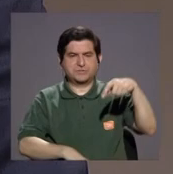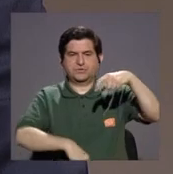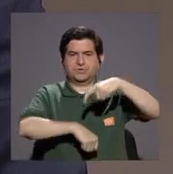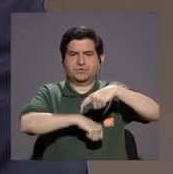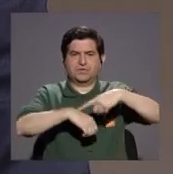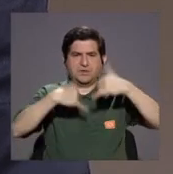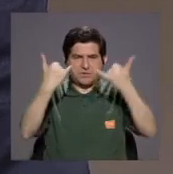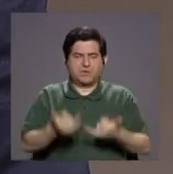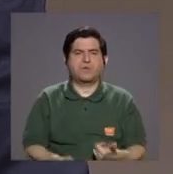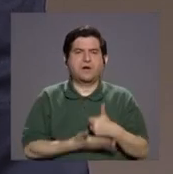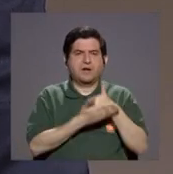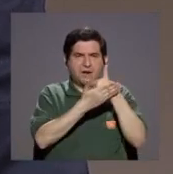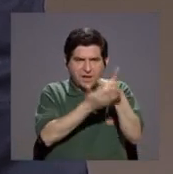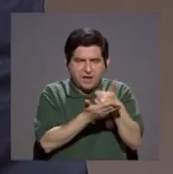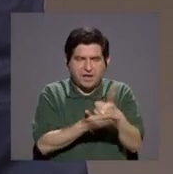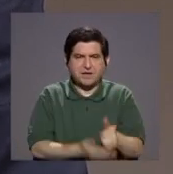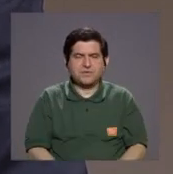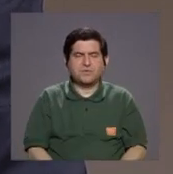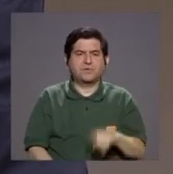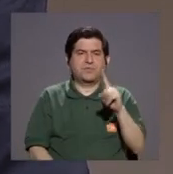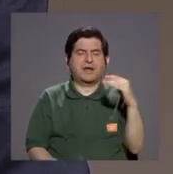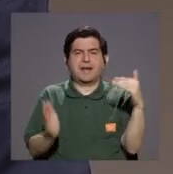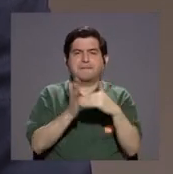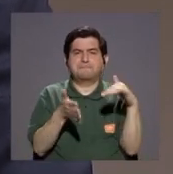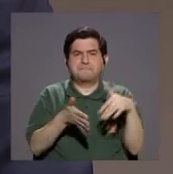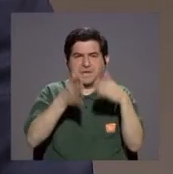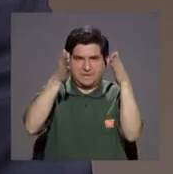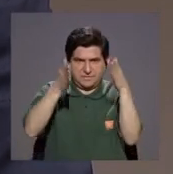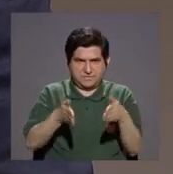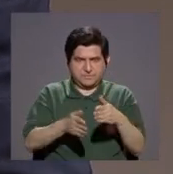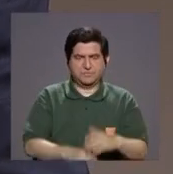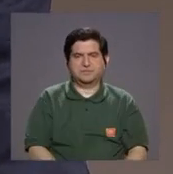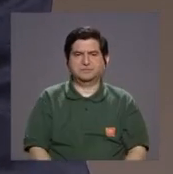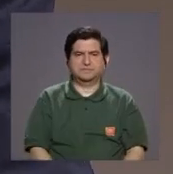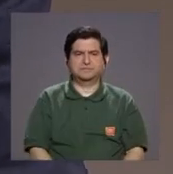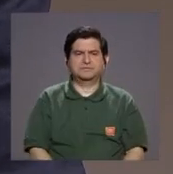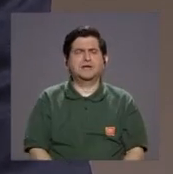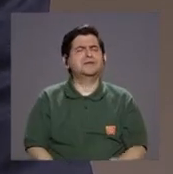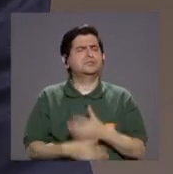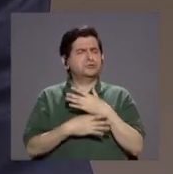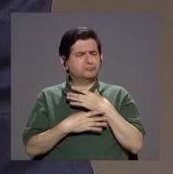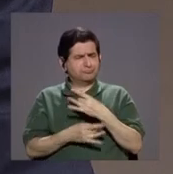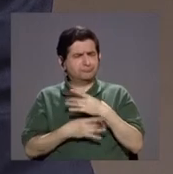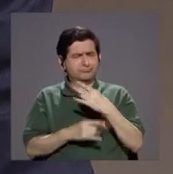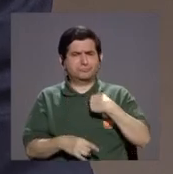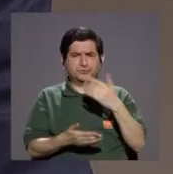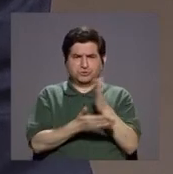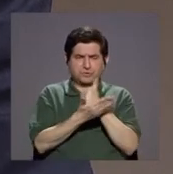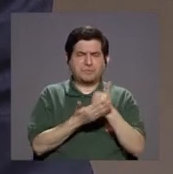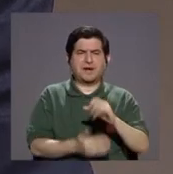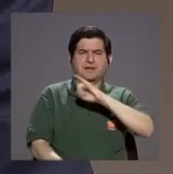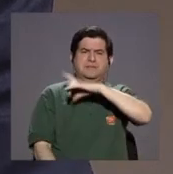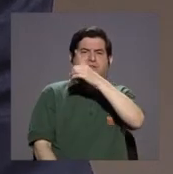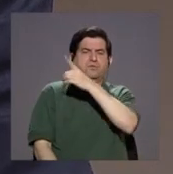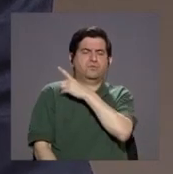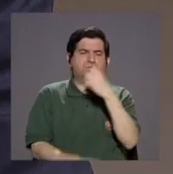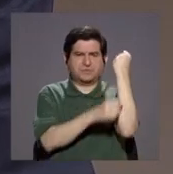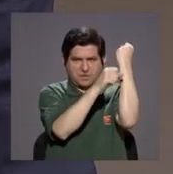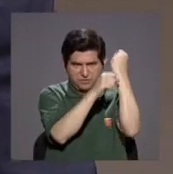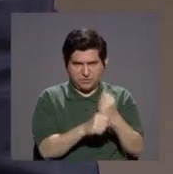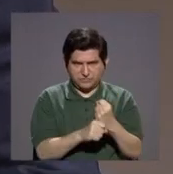pecamos a más de mil estudiantes y es que es muy interesante yo formo parte de la junta directiva de la